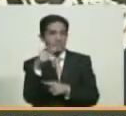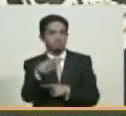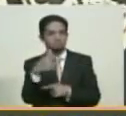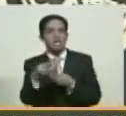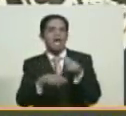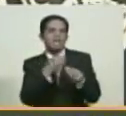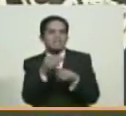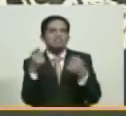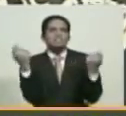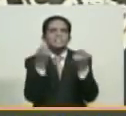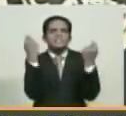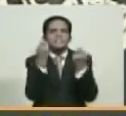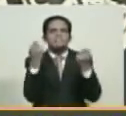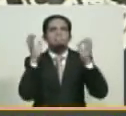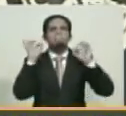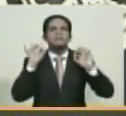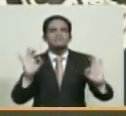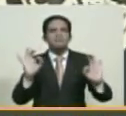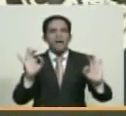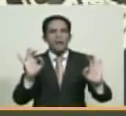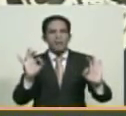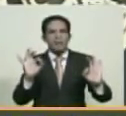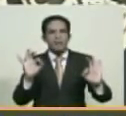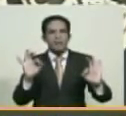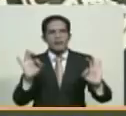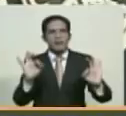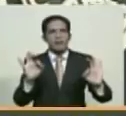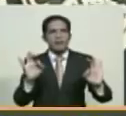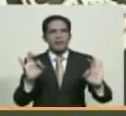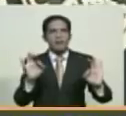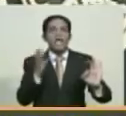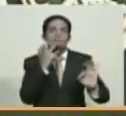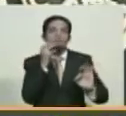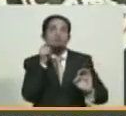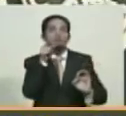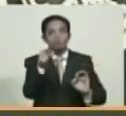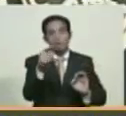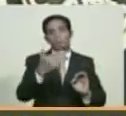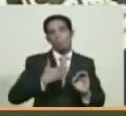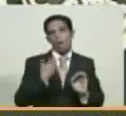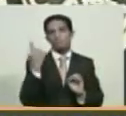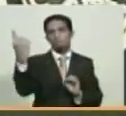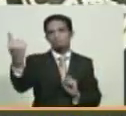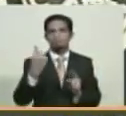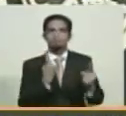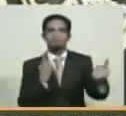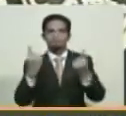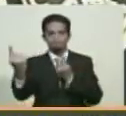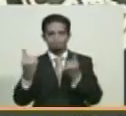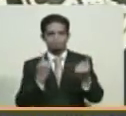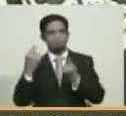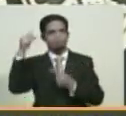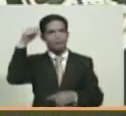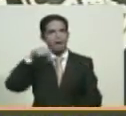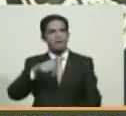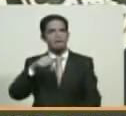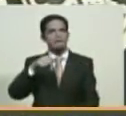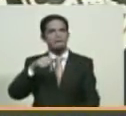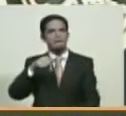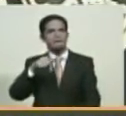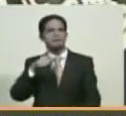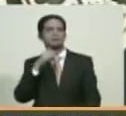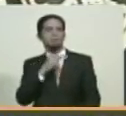jornada especial de tipo presencial, donde podrán acercarse a la sede del ente emisor para